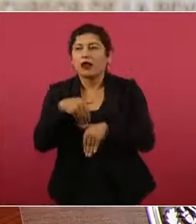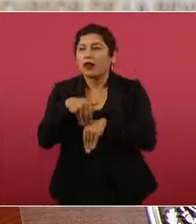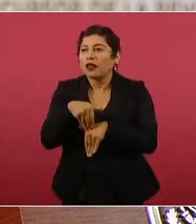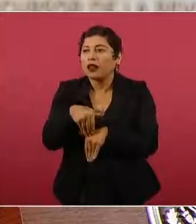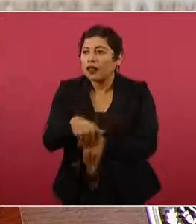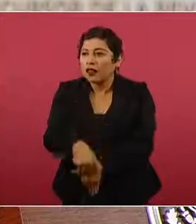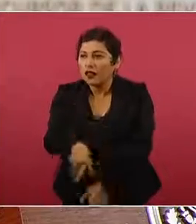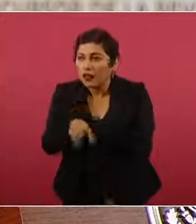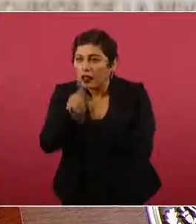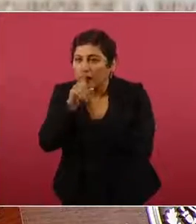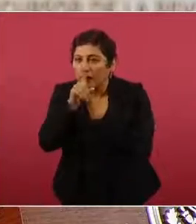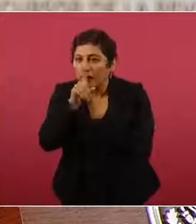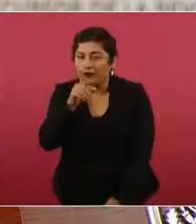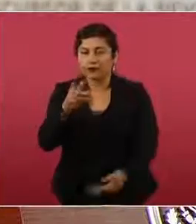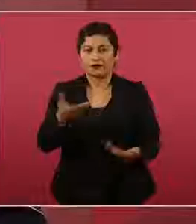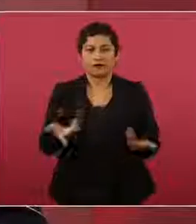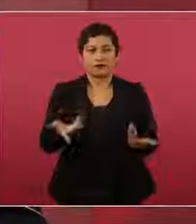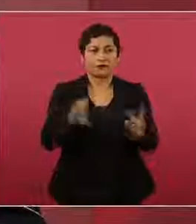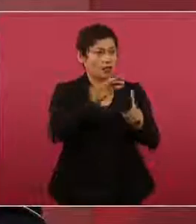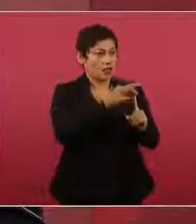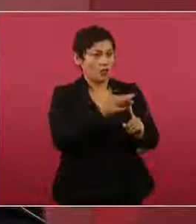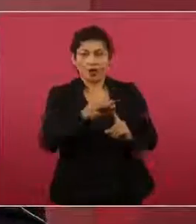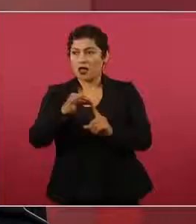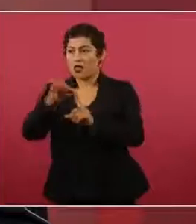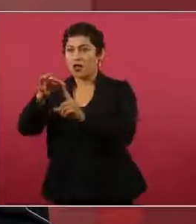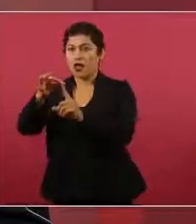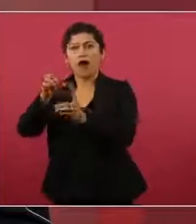¿A dónde te llevan?